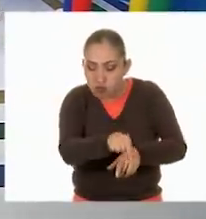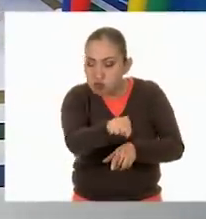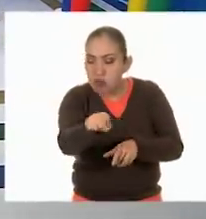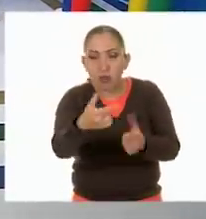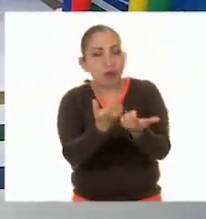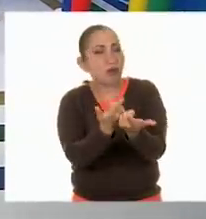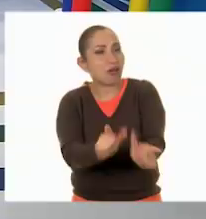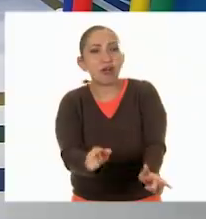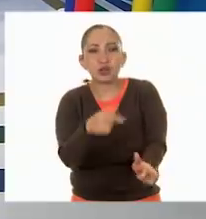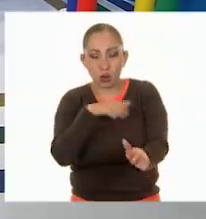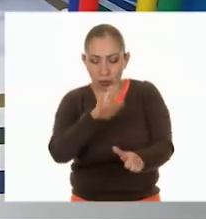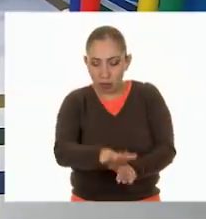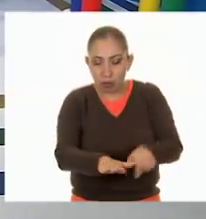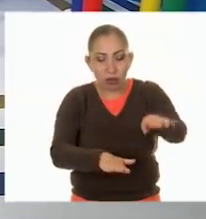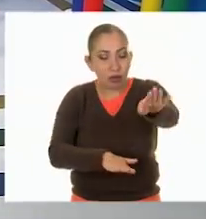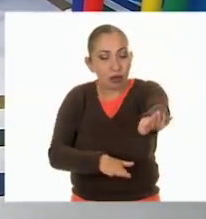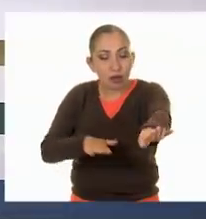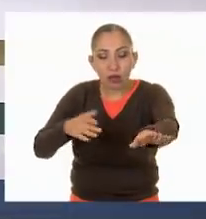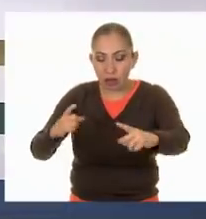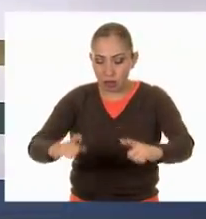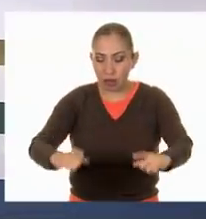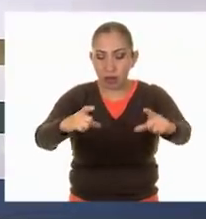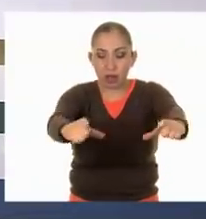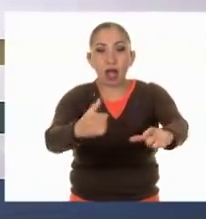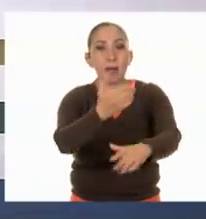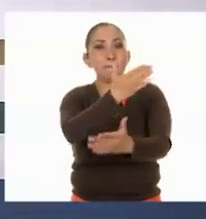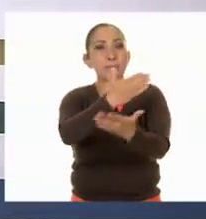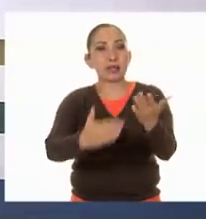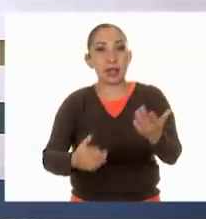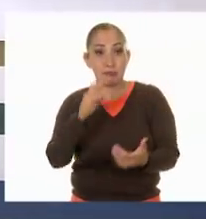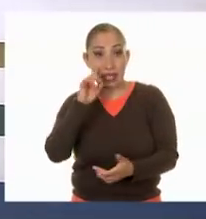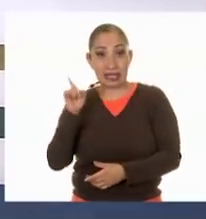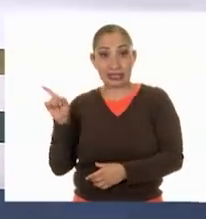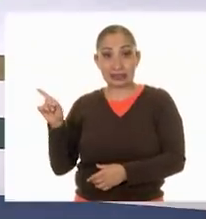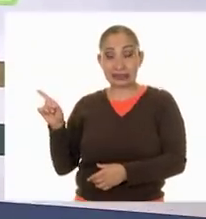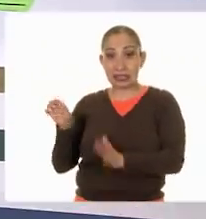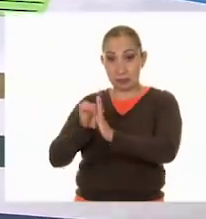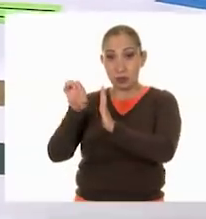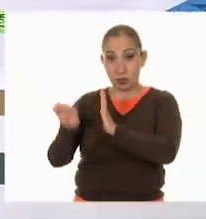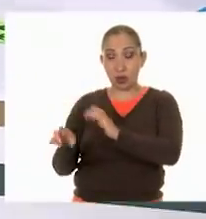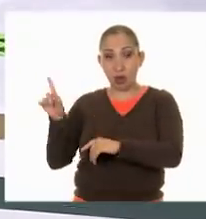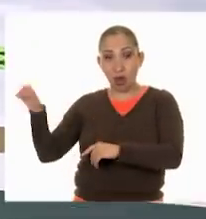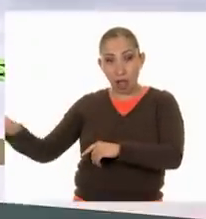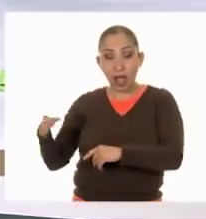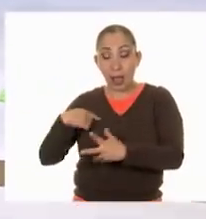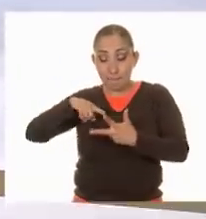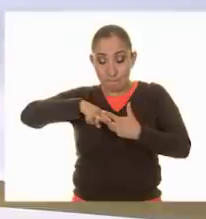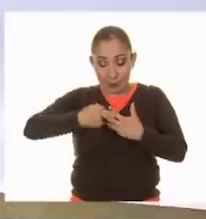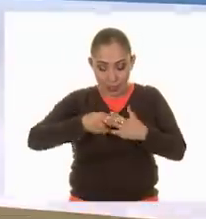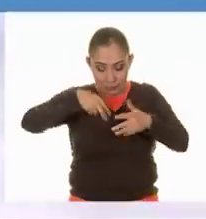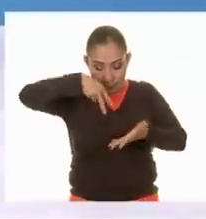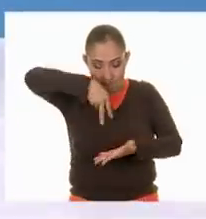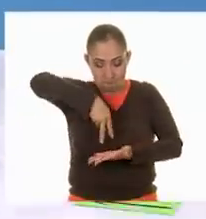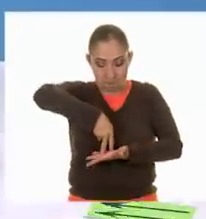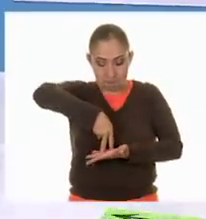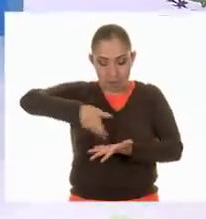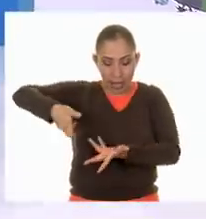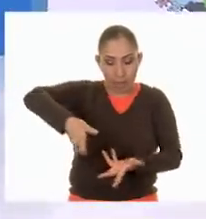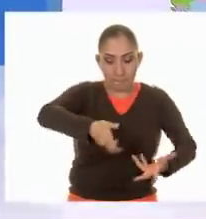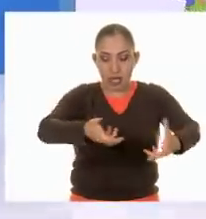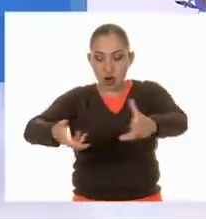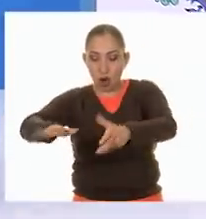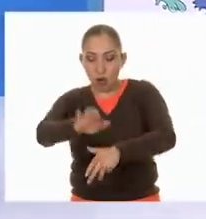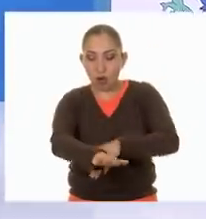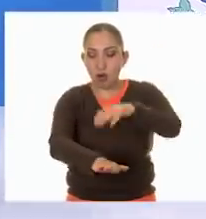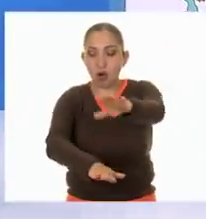quieran. Sepárenlas aproximadamente medio paso. ¿Así? Sí, se van a parar al inicio de su caminito.